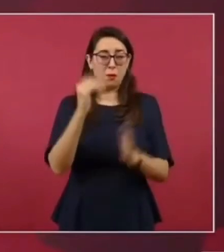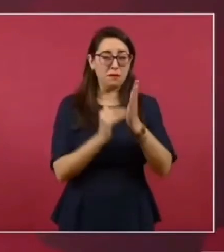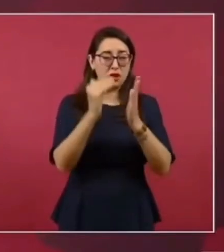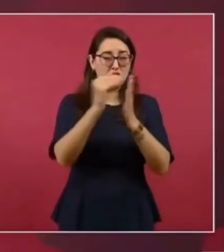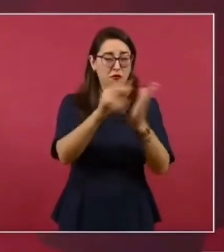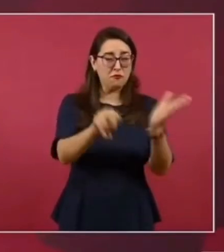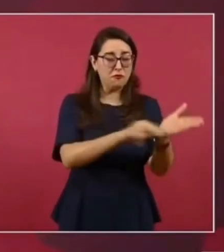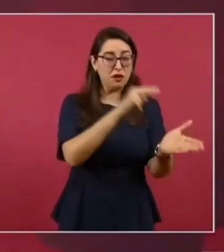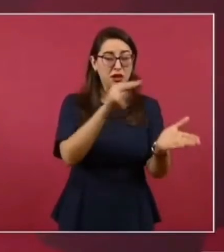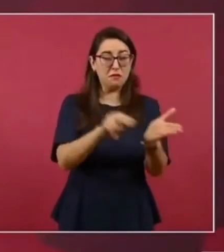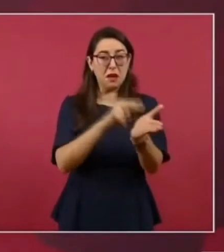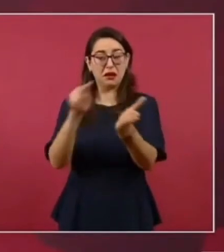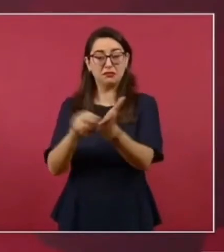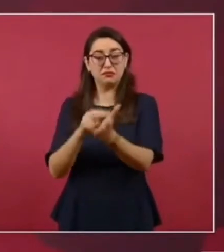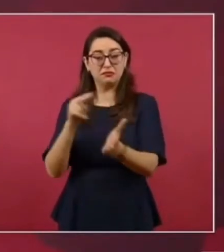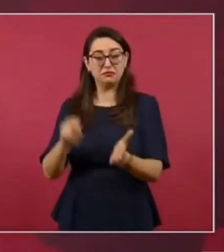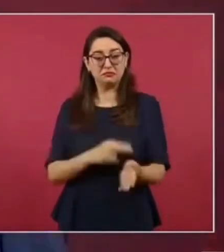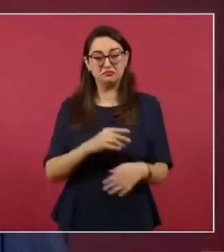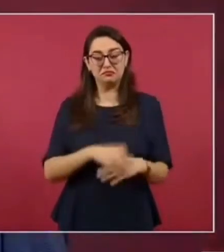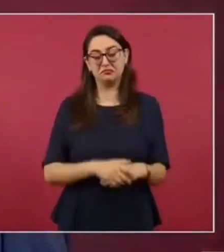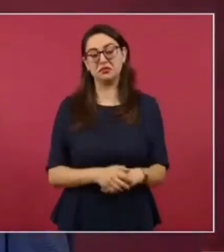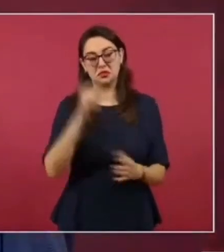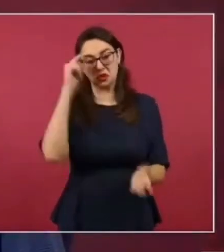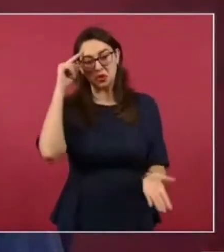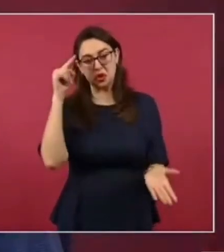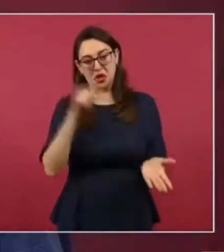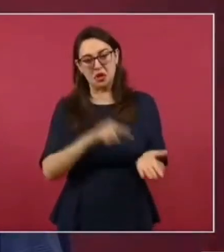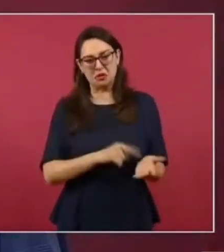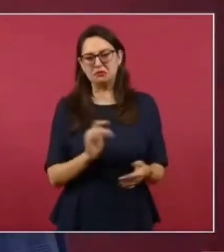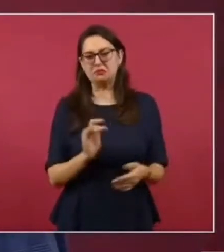De ellos, pues unos 10